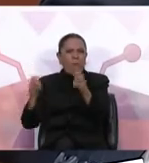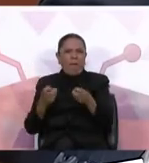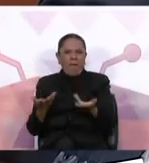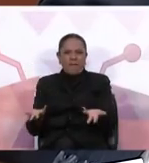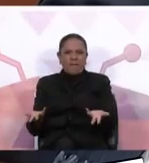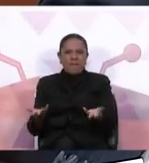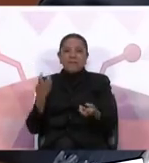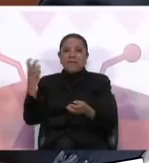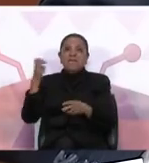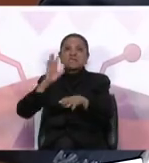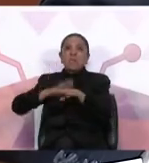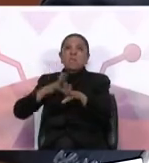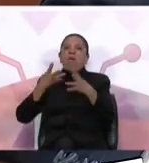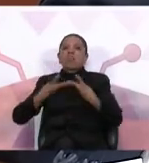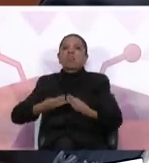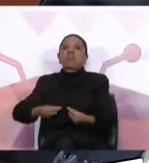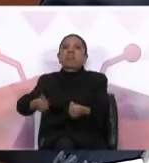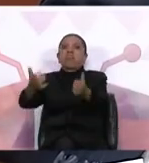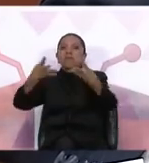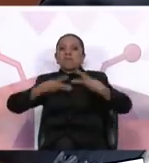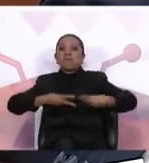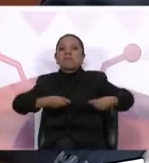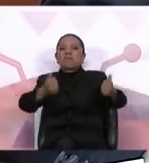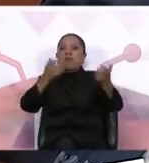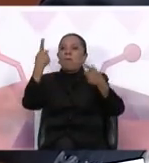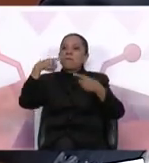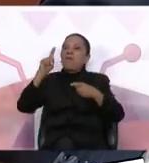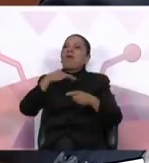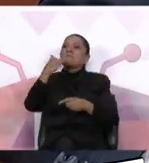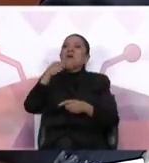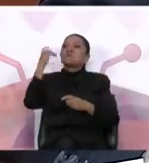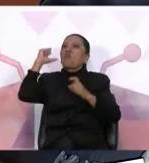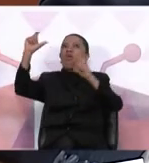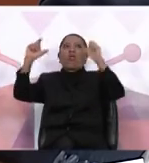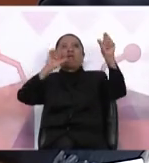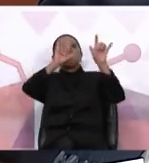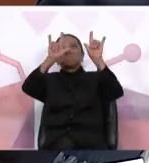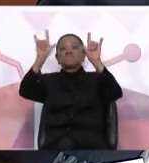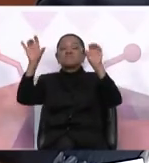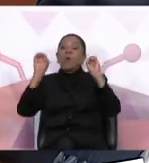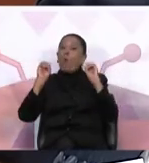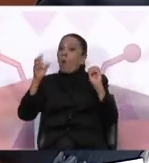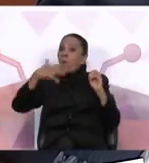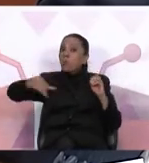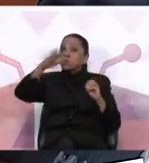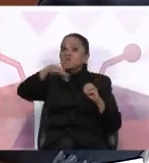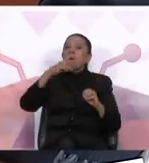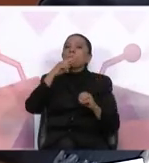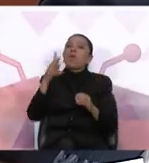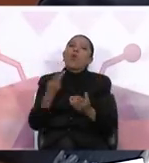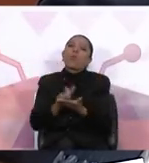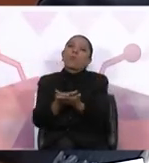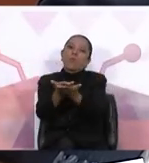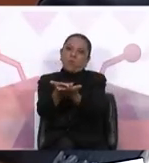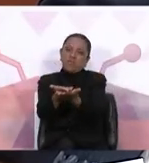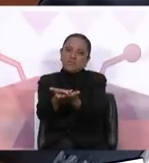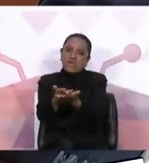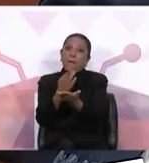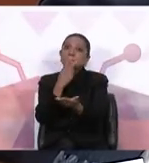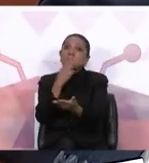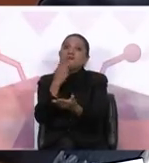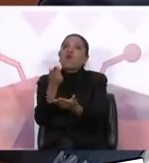derrocha los recursos en propaganda basura o buscamos las mejores propuestas las mejores alternativas